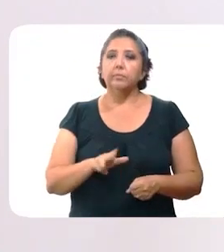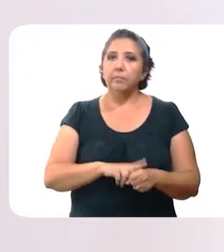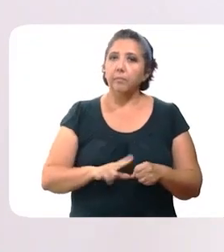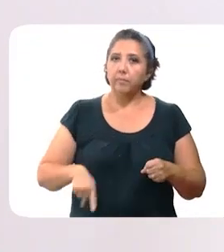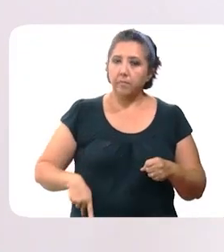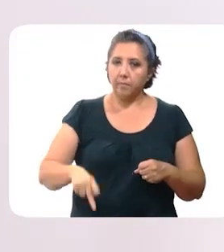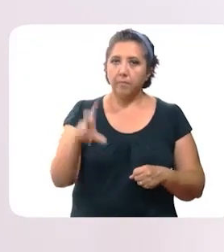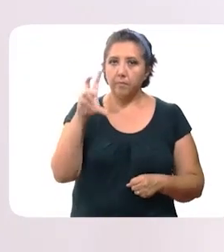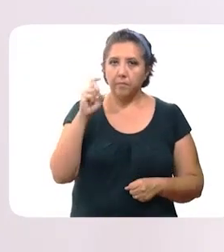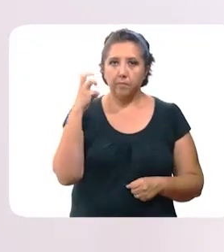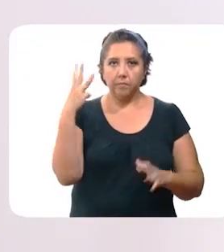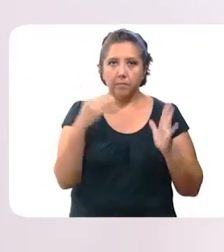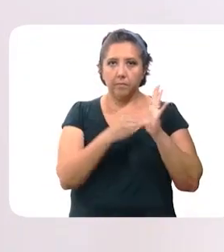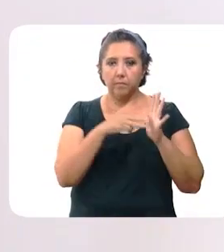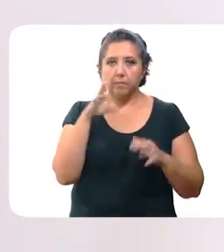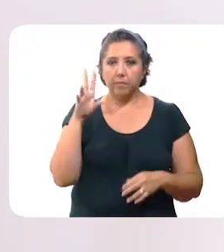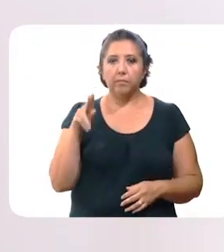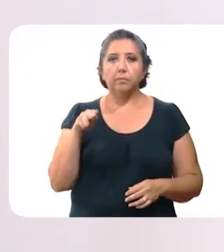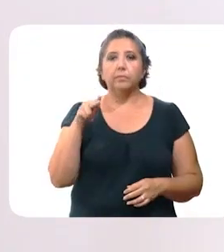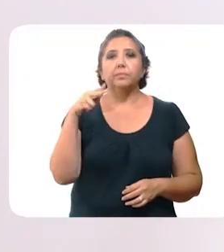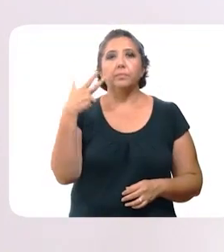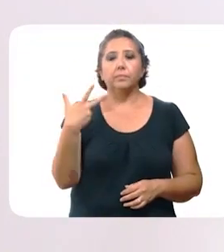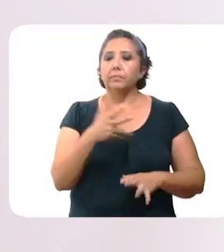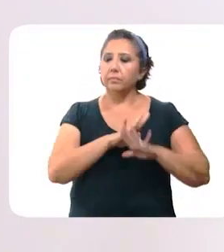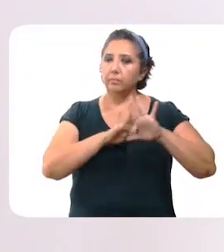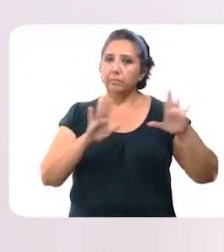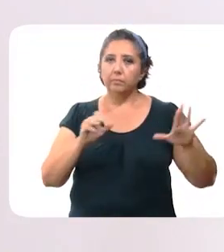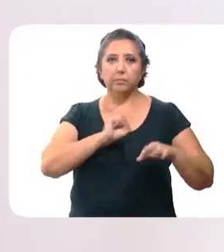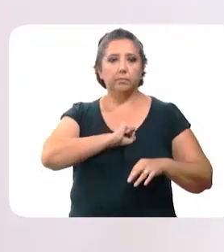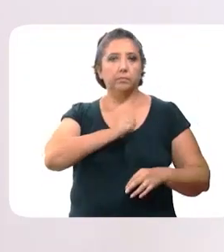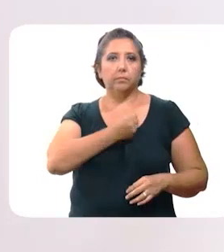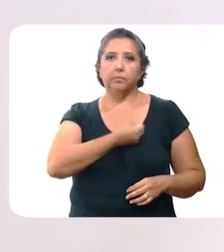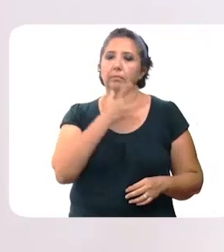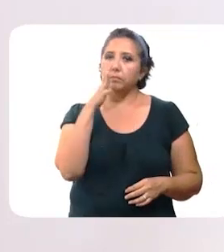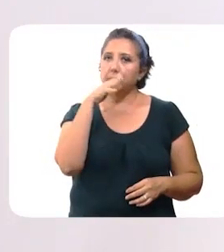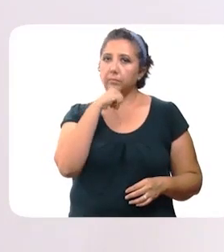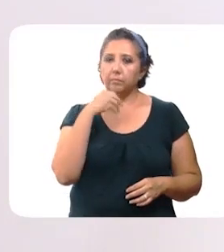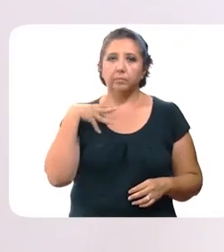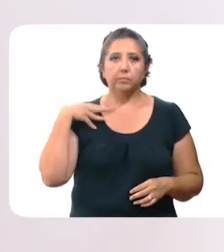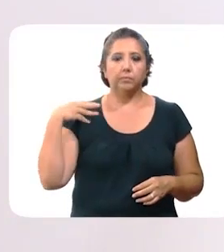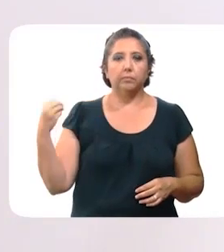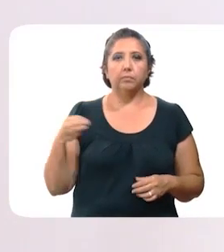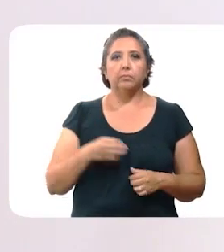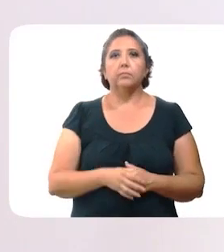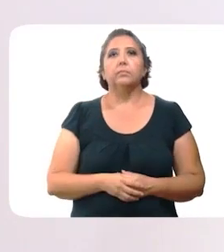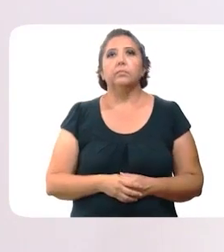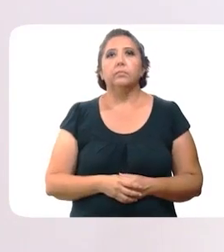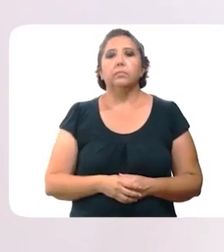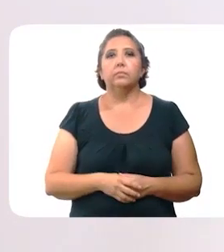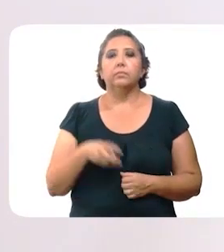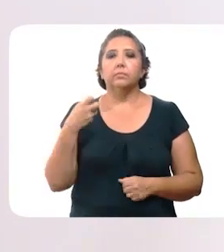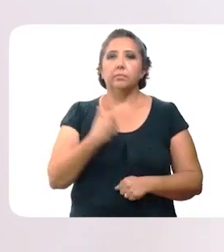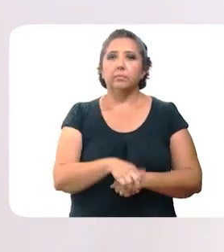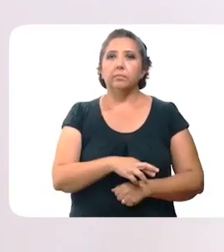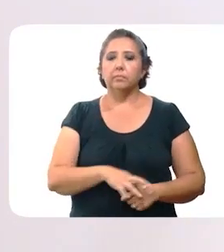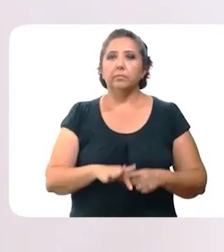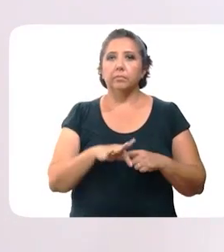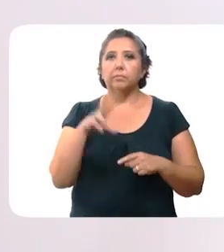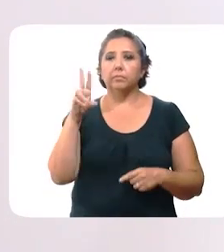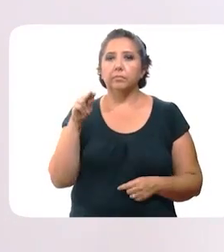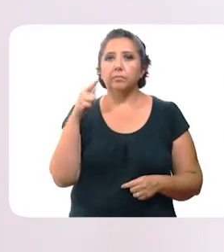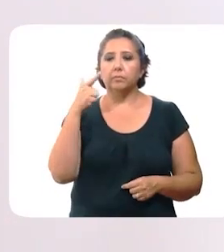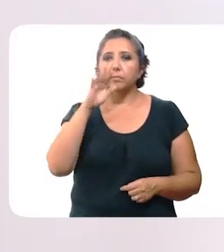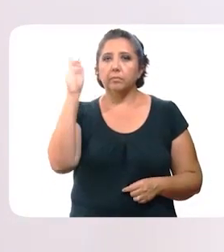públicos. 33.088 pacientes ya se recuperaron, no presentan síntomas ni pueden contagiar. Esta cifra representa